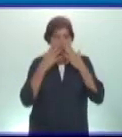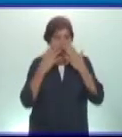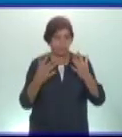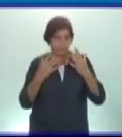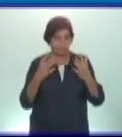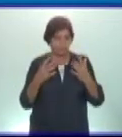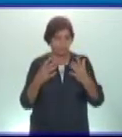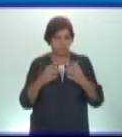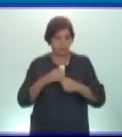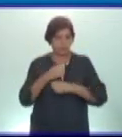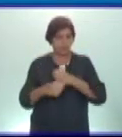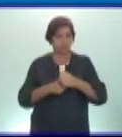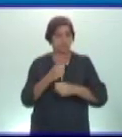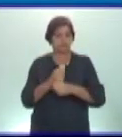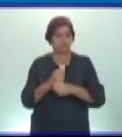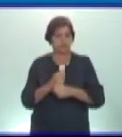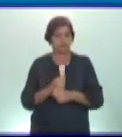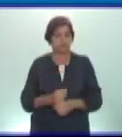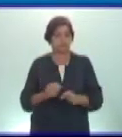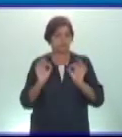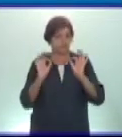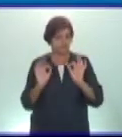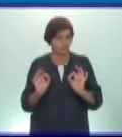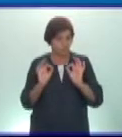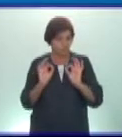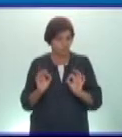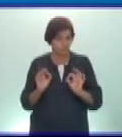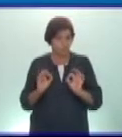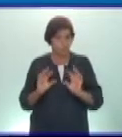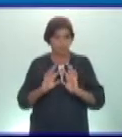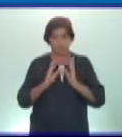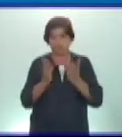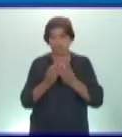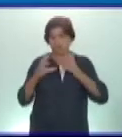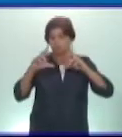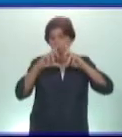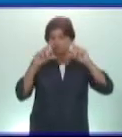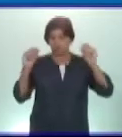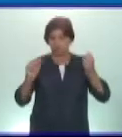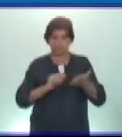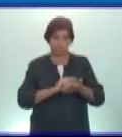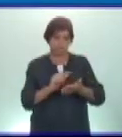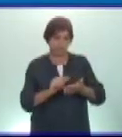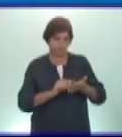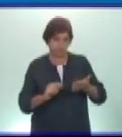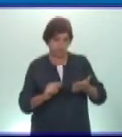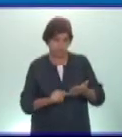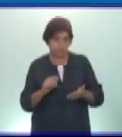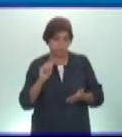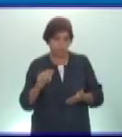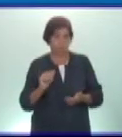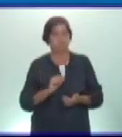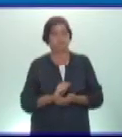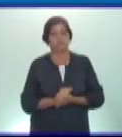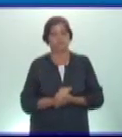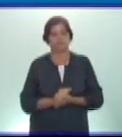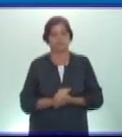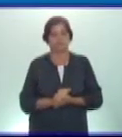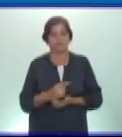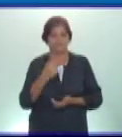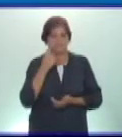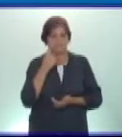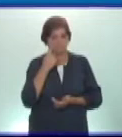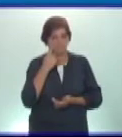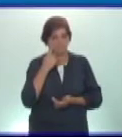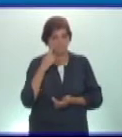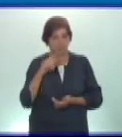la utilización correcta en los textos que nosotros escribimos de los signos de puntuación. Fíjense que un signo de